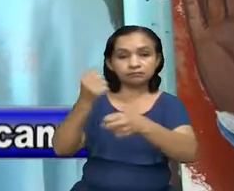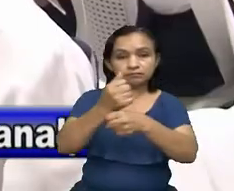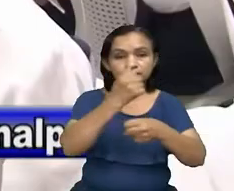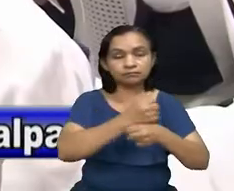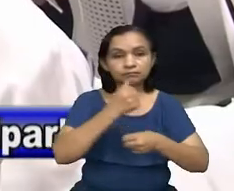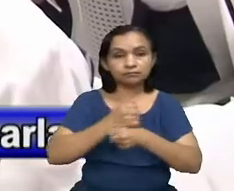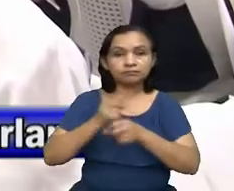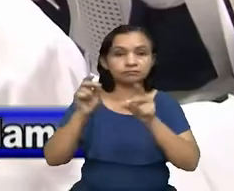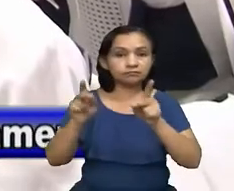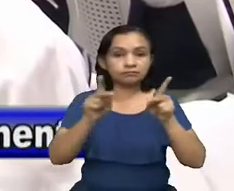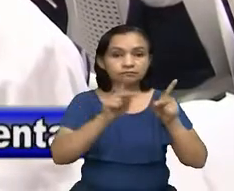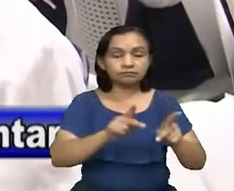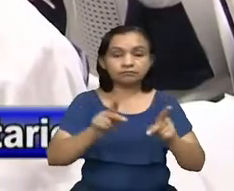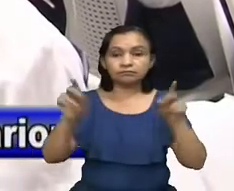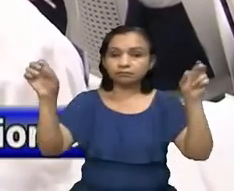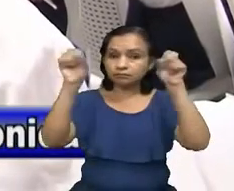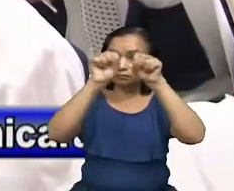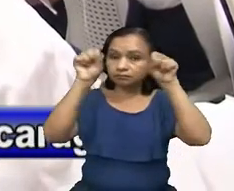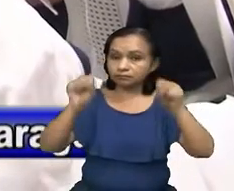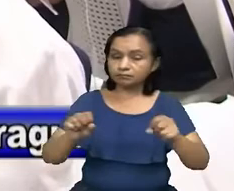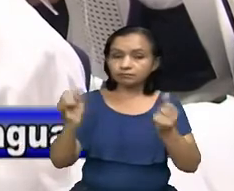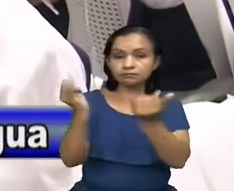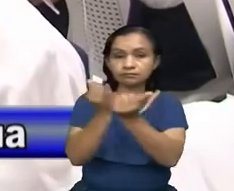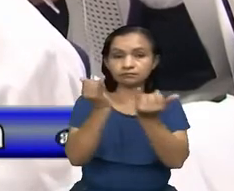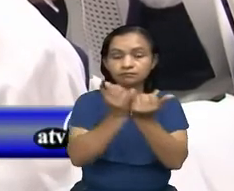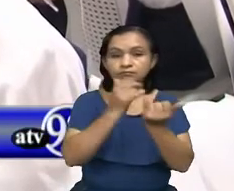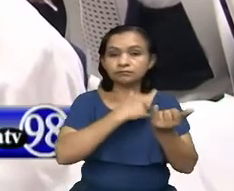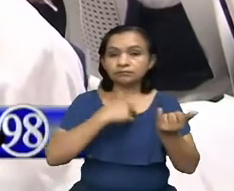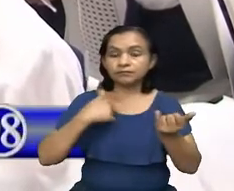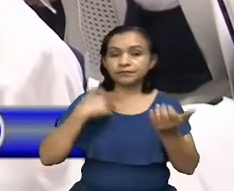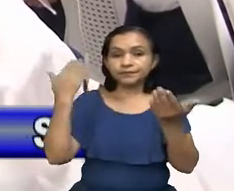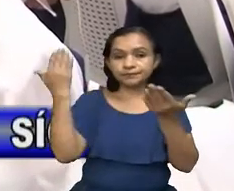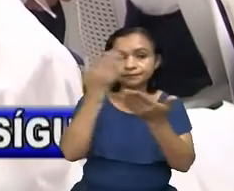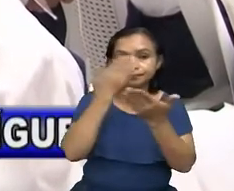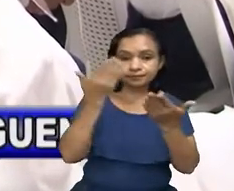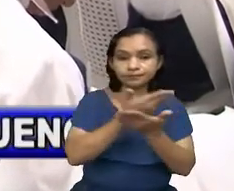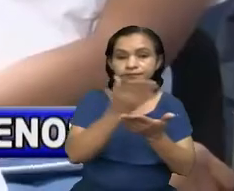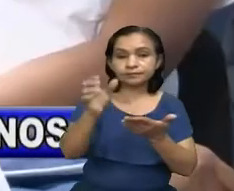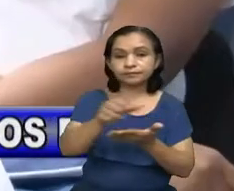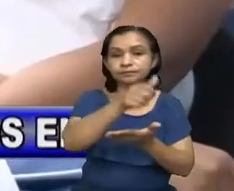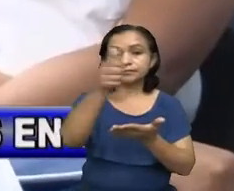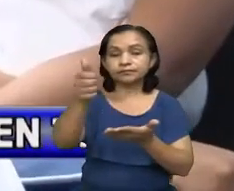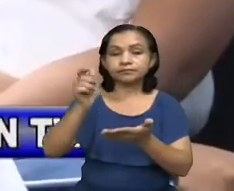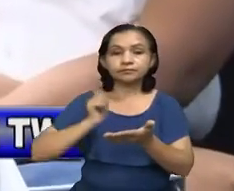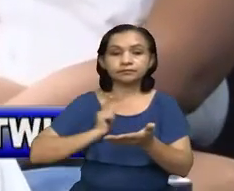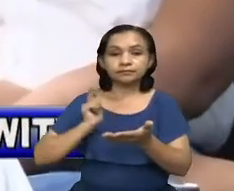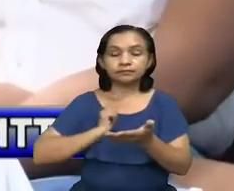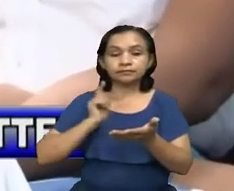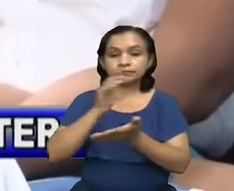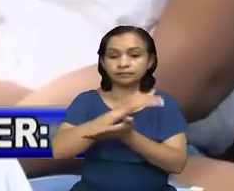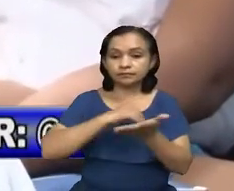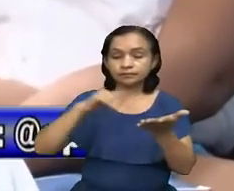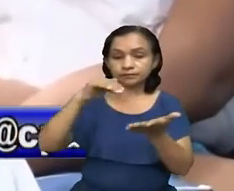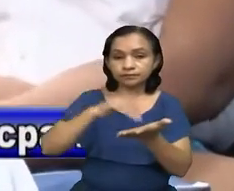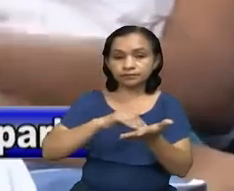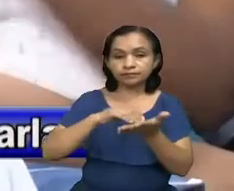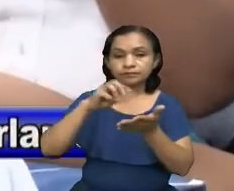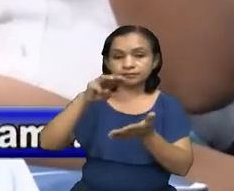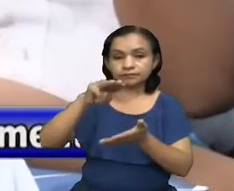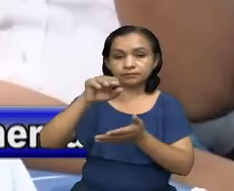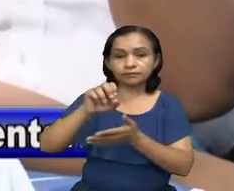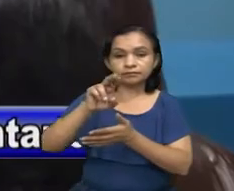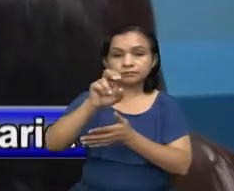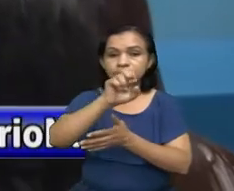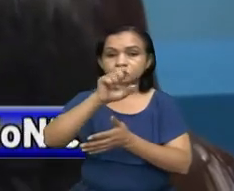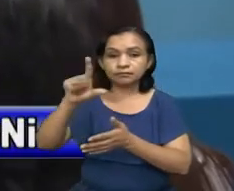también. Este taller también será impartido a estudiantes de las otras carreras que ofrece este centro Manuel Olivares